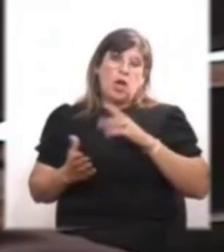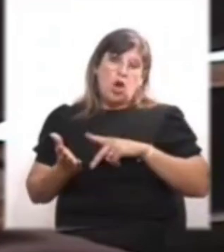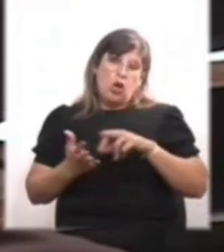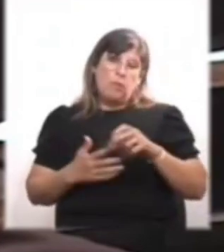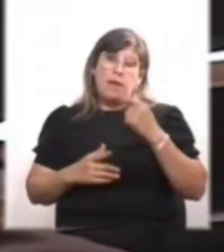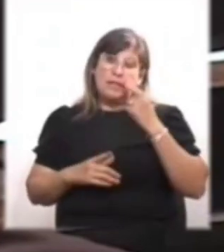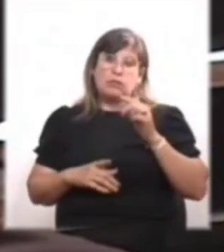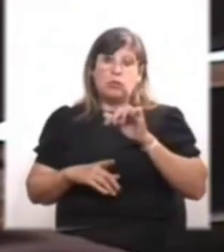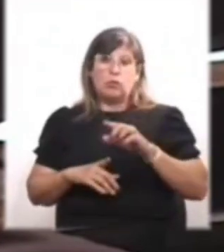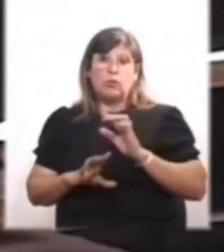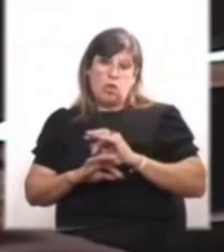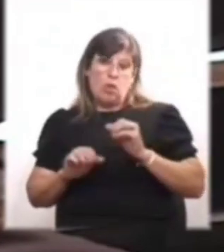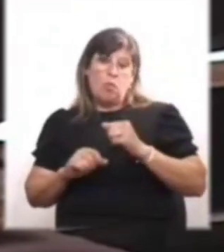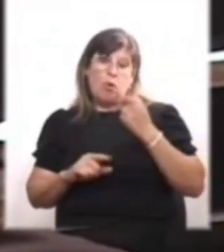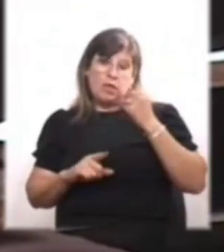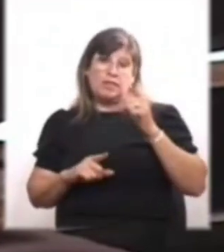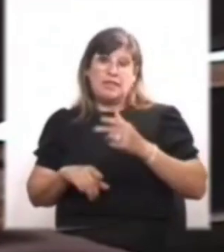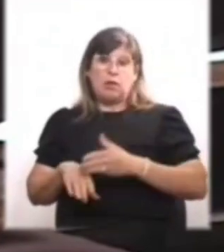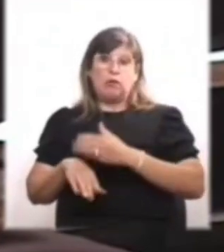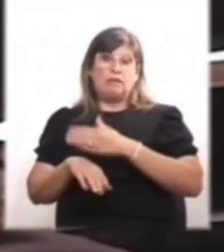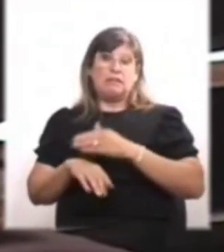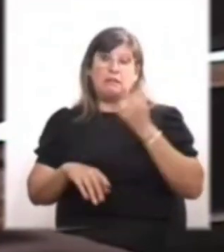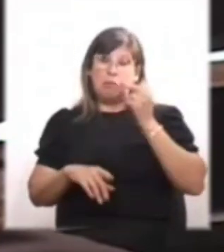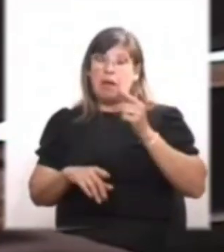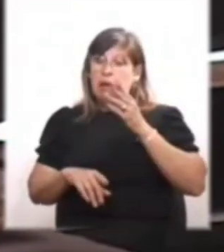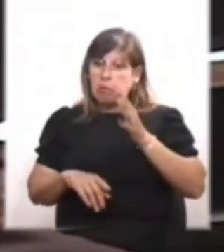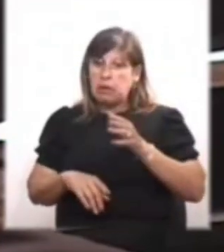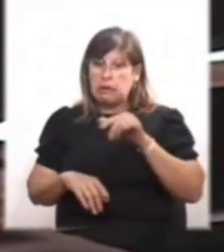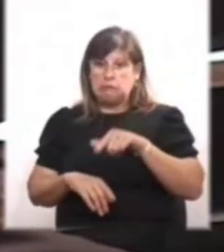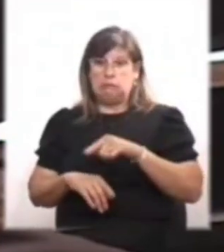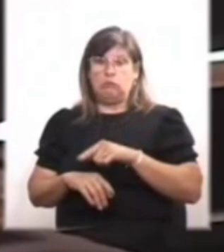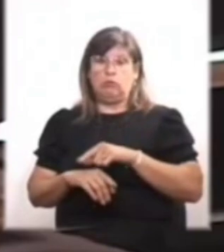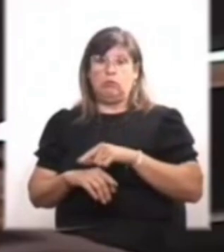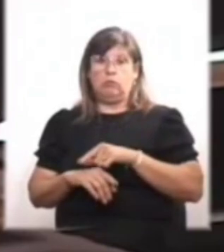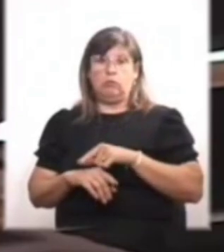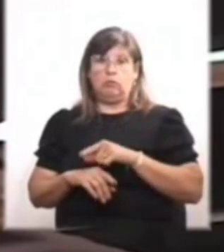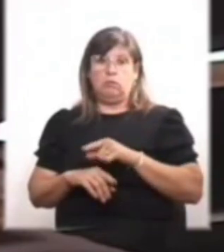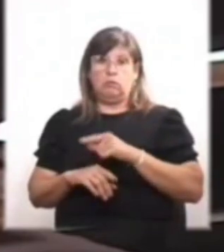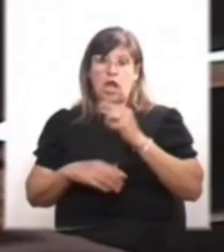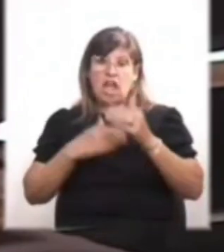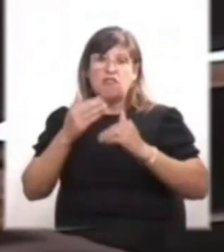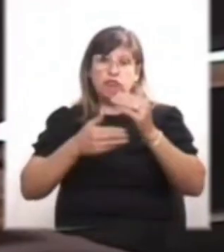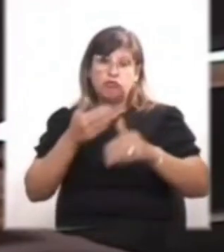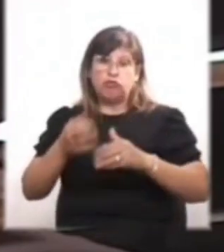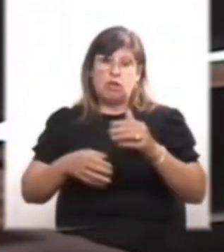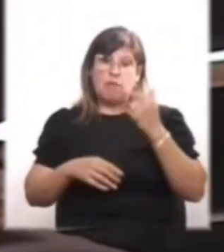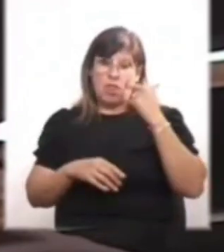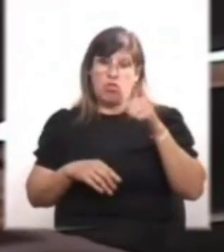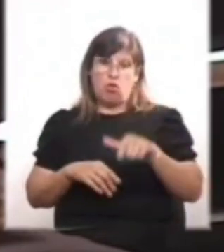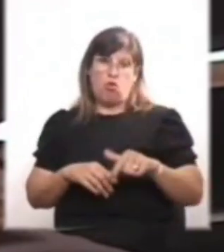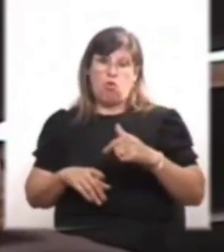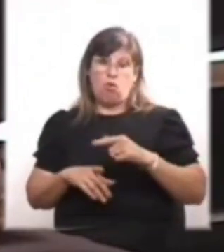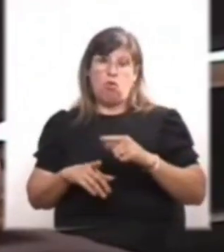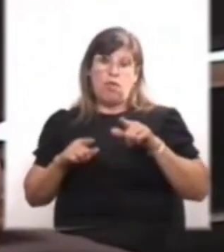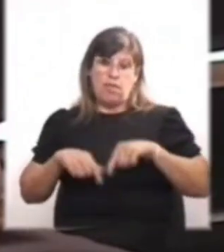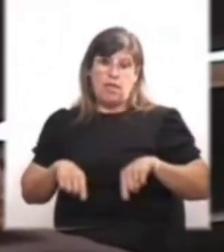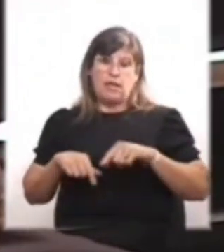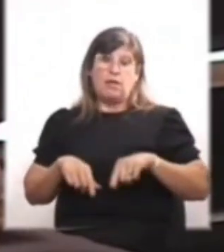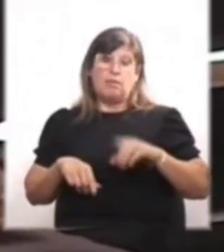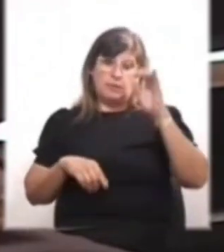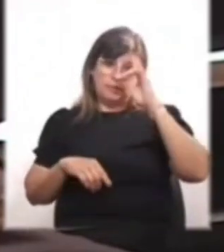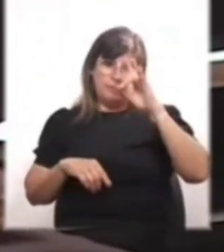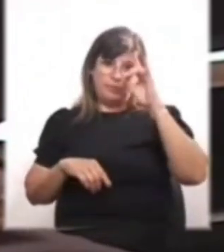mejor medida y podría ser un antecedente que pusiera en riesgo el funcionamiento del Ministerio